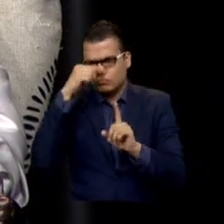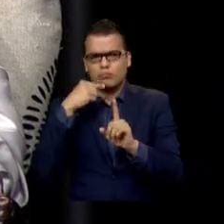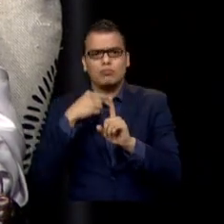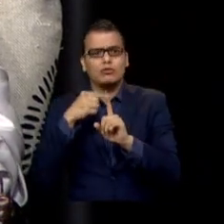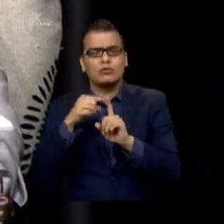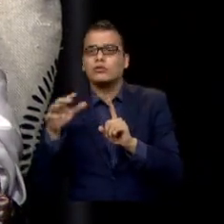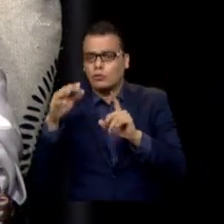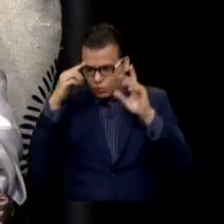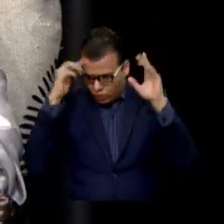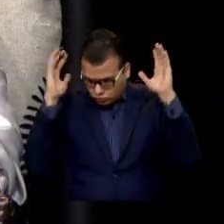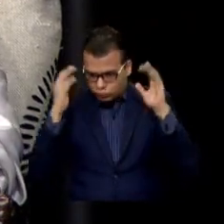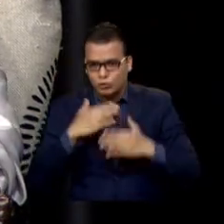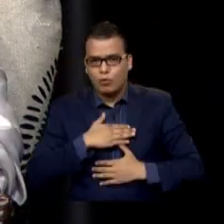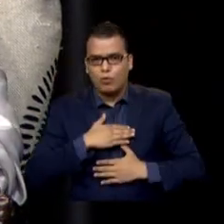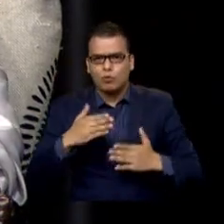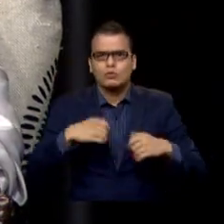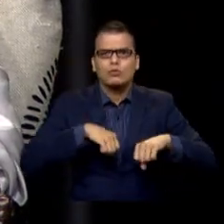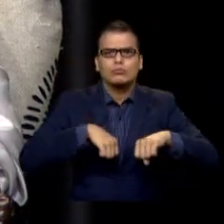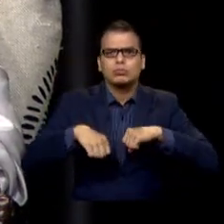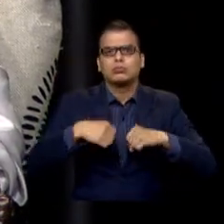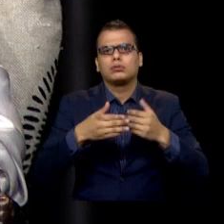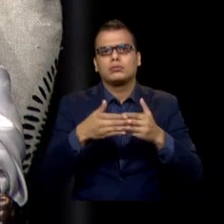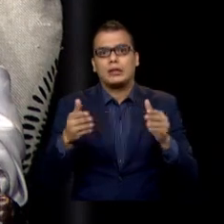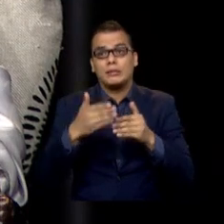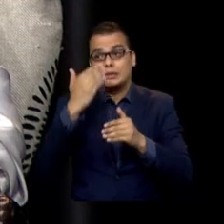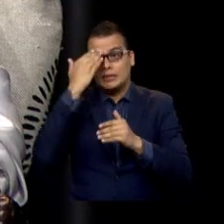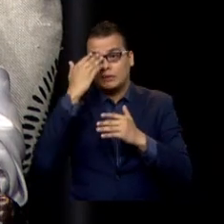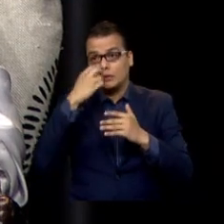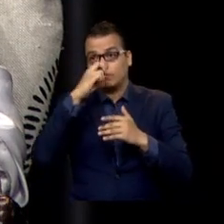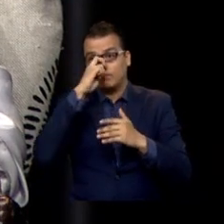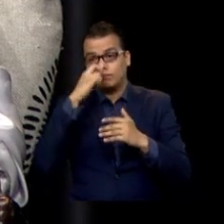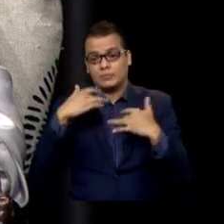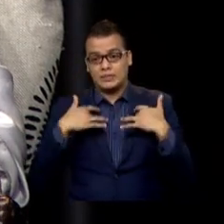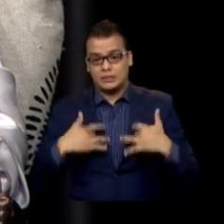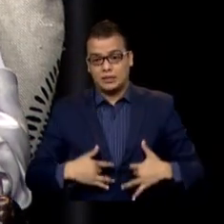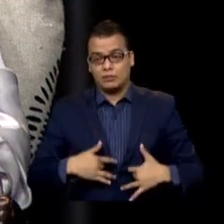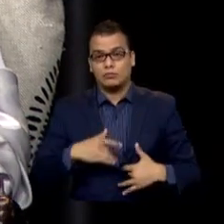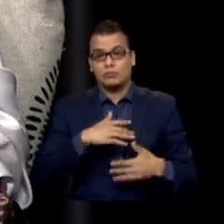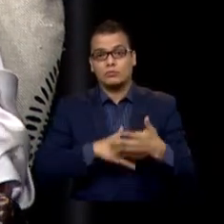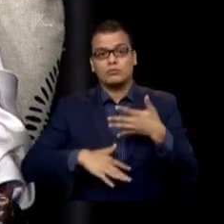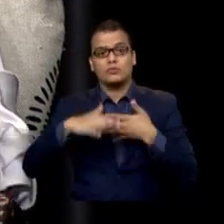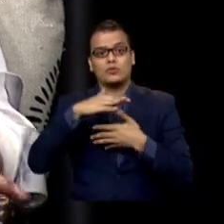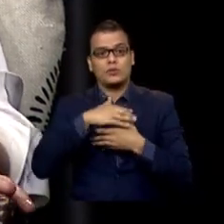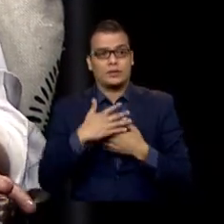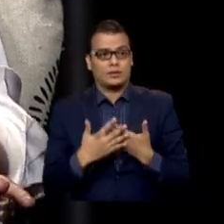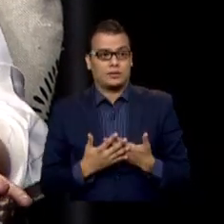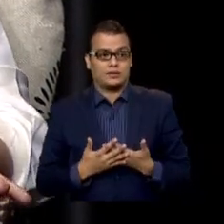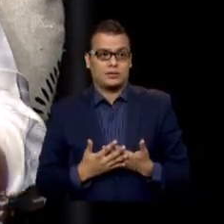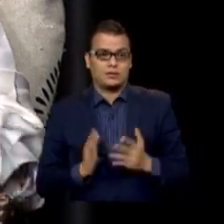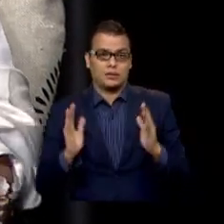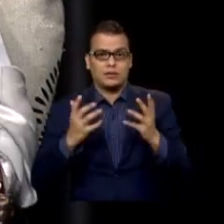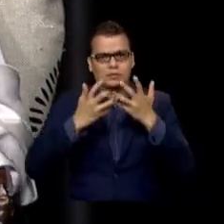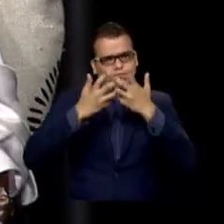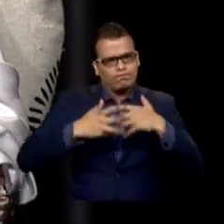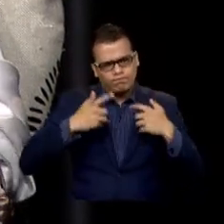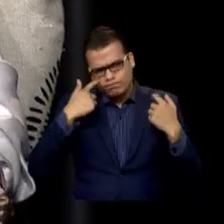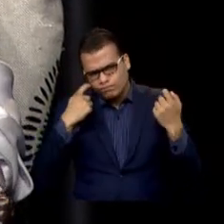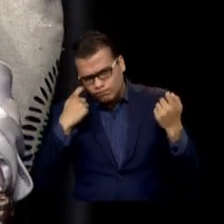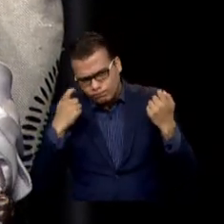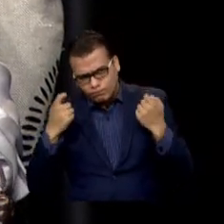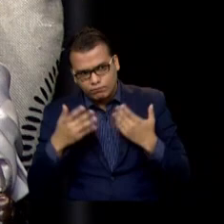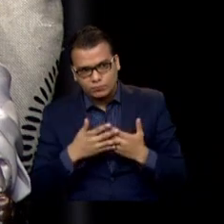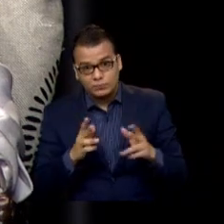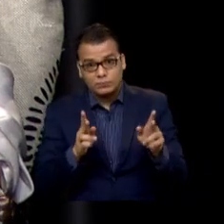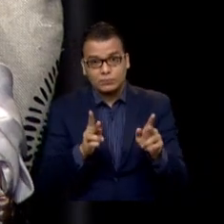muy interesada en la reactivación de la economía, pero saben que la salud está primero y están tratando de proteger su empresa, de proteger